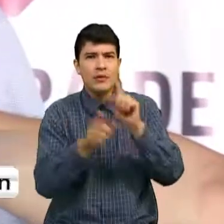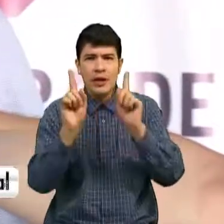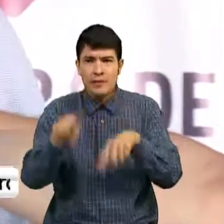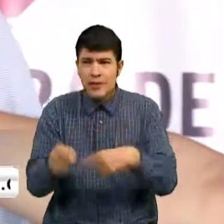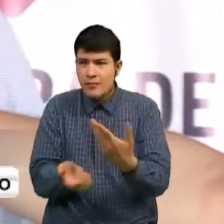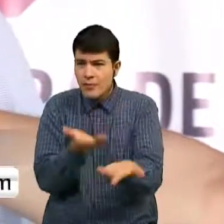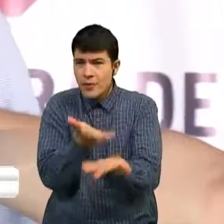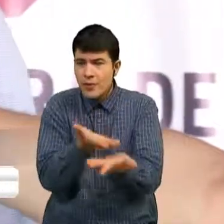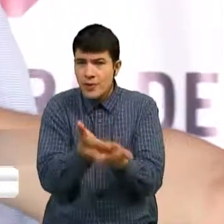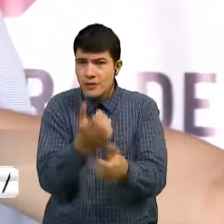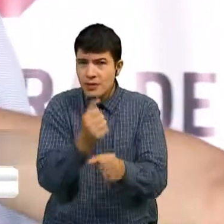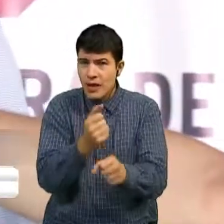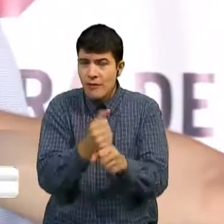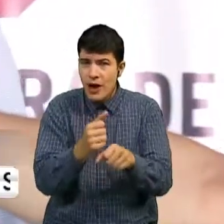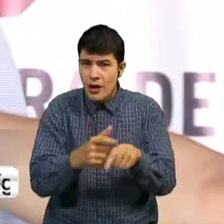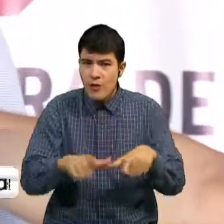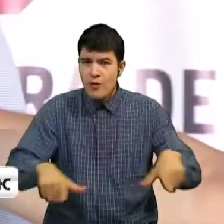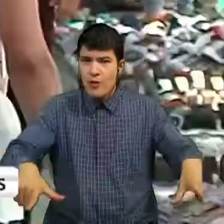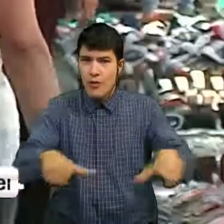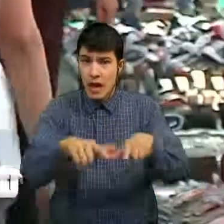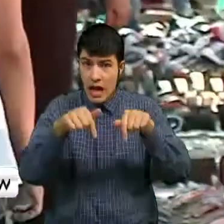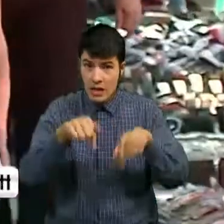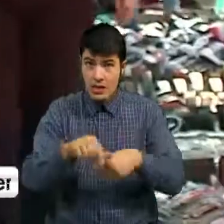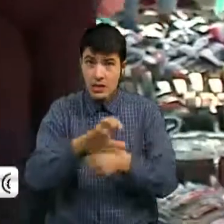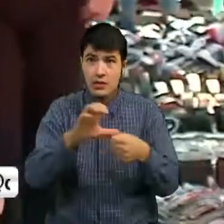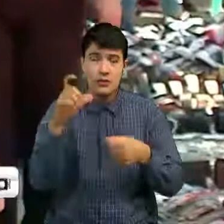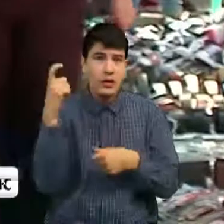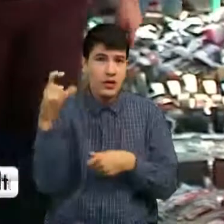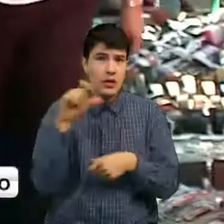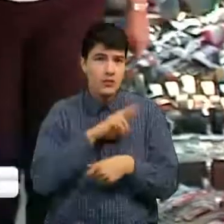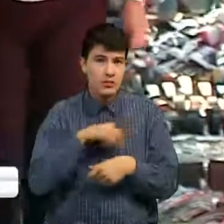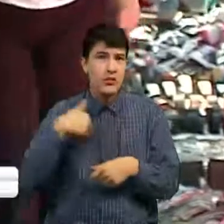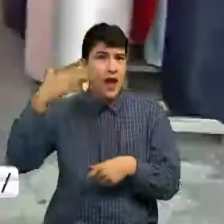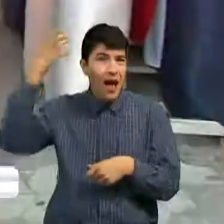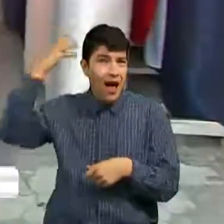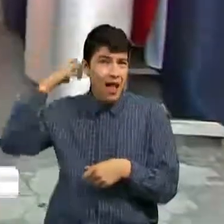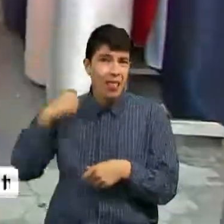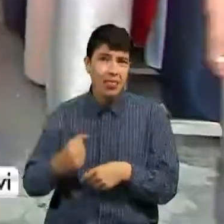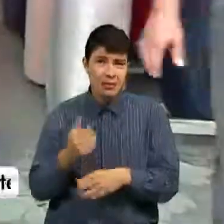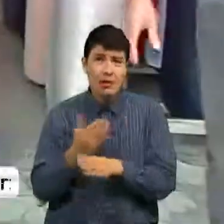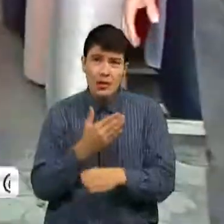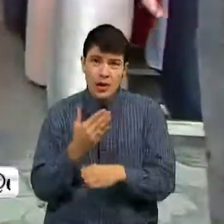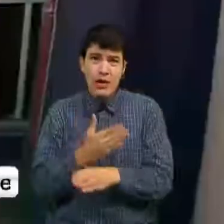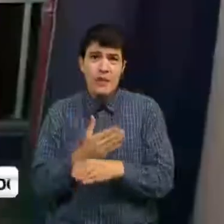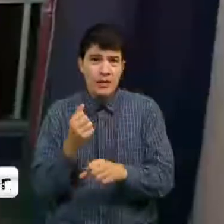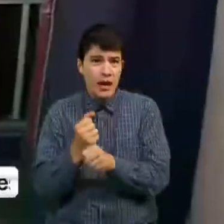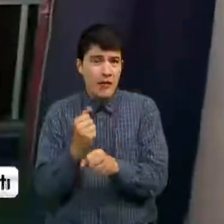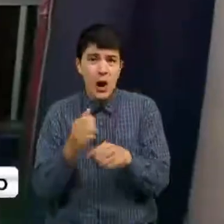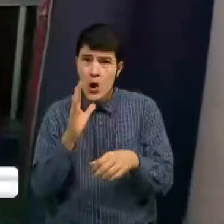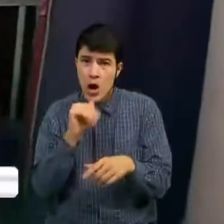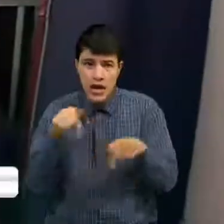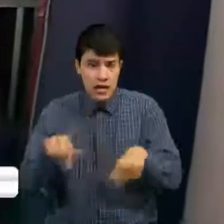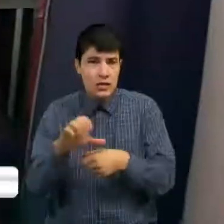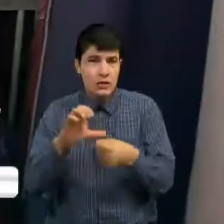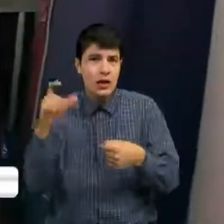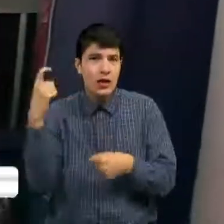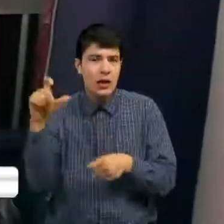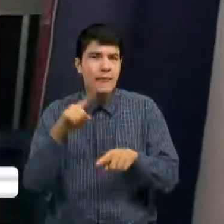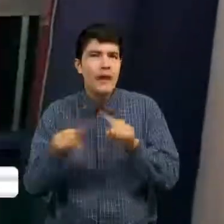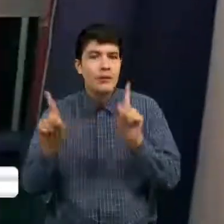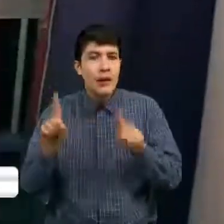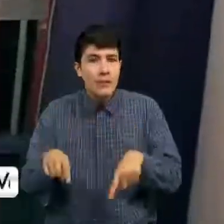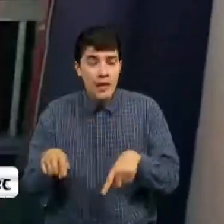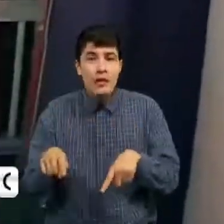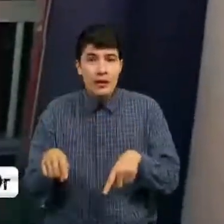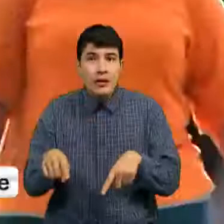solamente para los locales que históricamente tenemos una crisis de oferta de empleo sino también obviamente ante la eventual